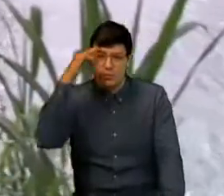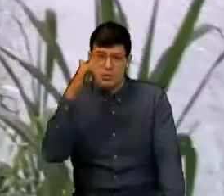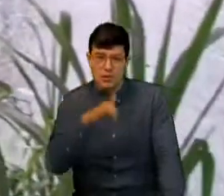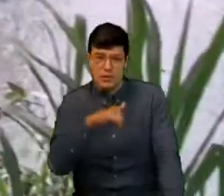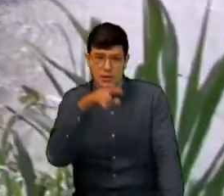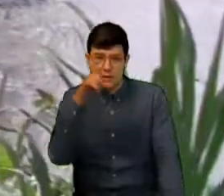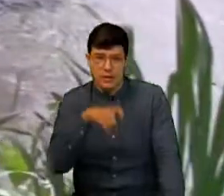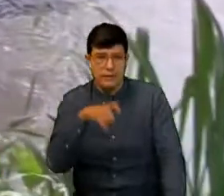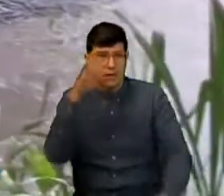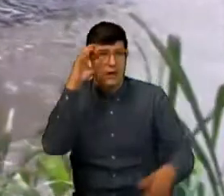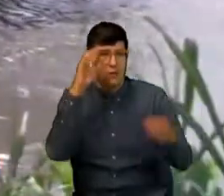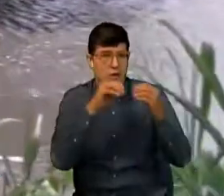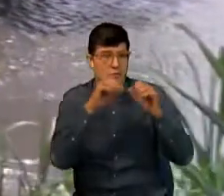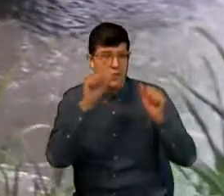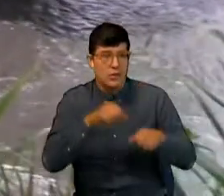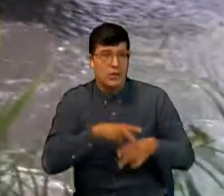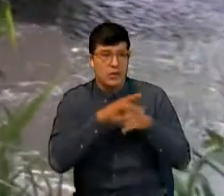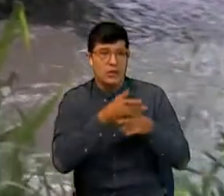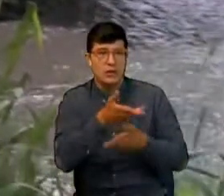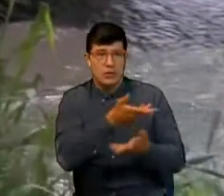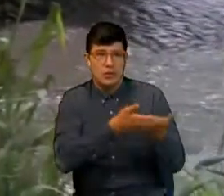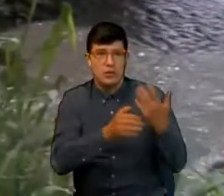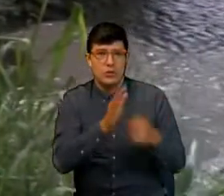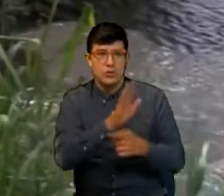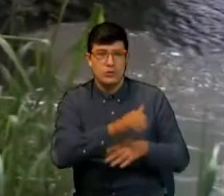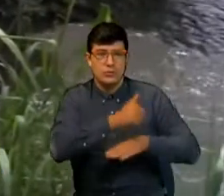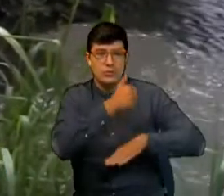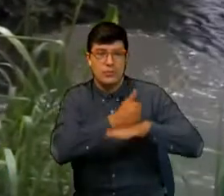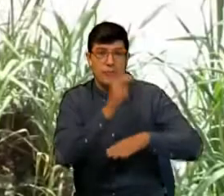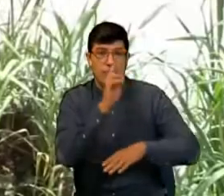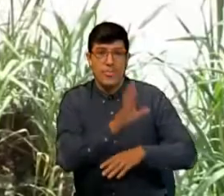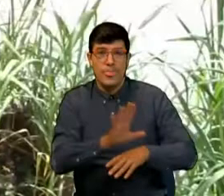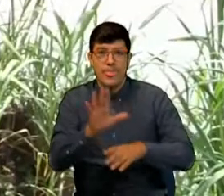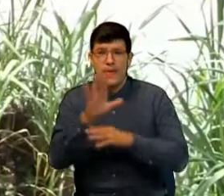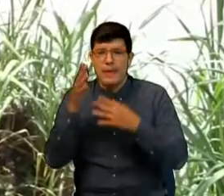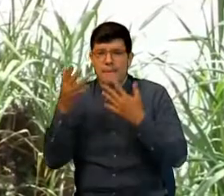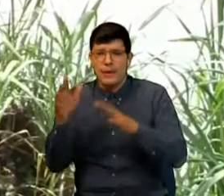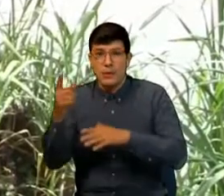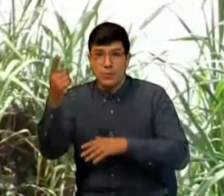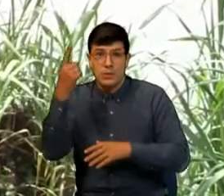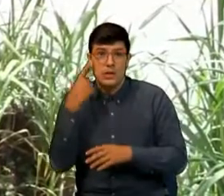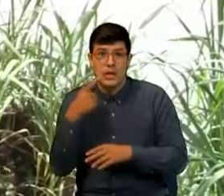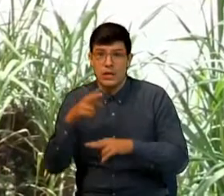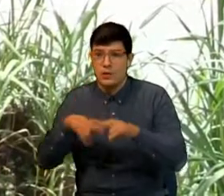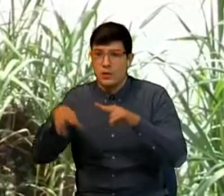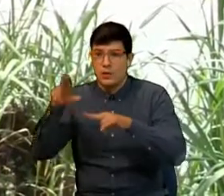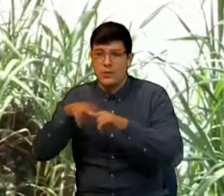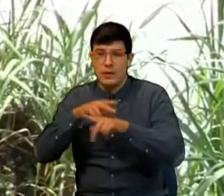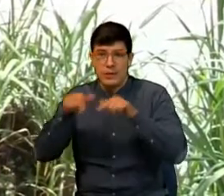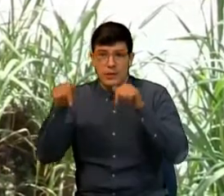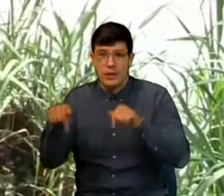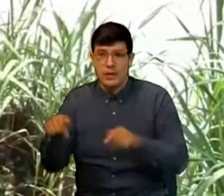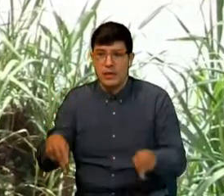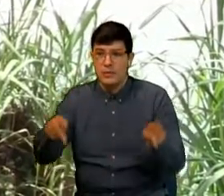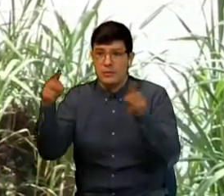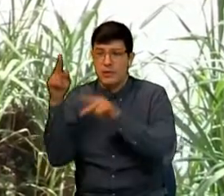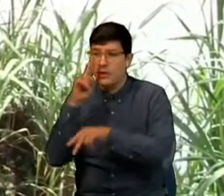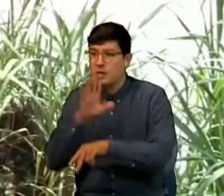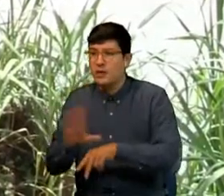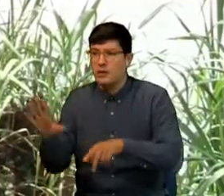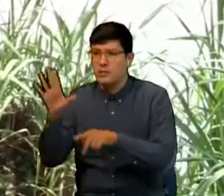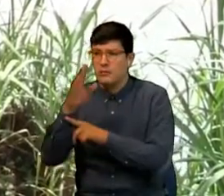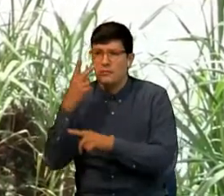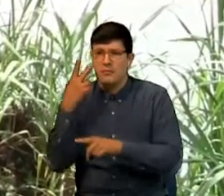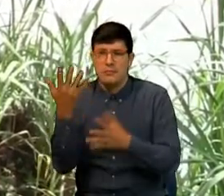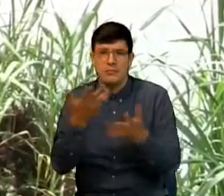conservar este monumento nacional. Se calcula que en un día común y corriente por este puente transitan alrededor